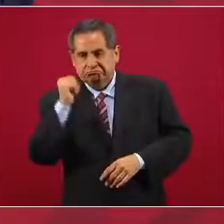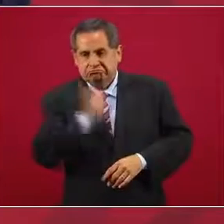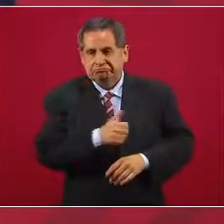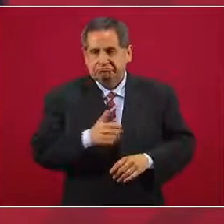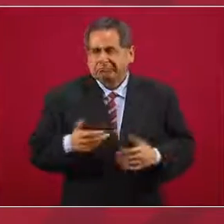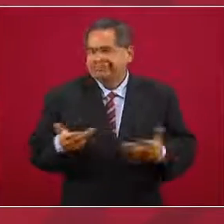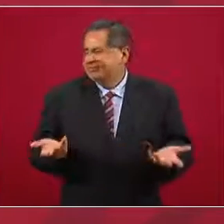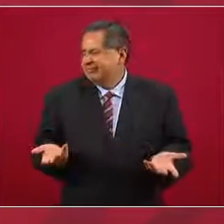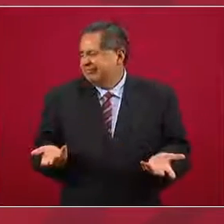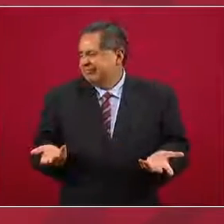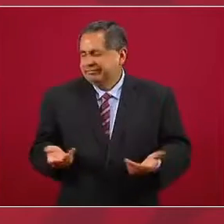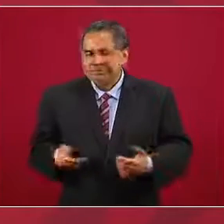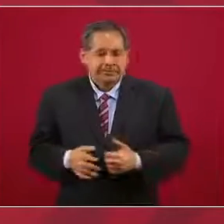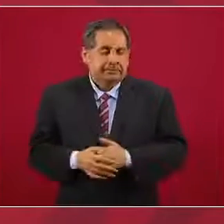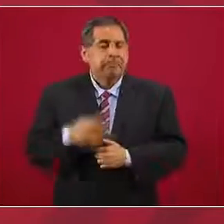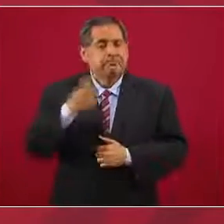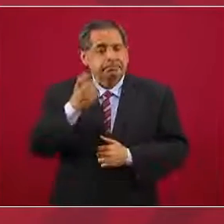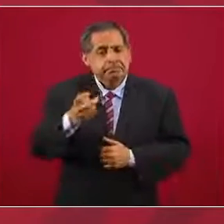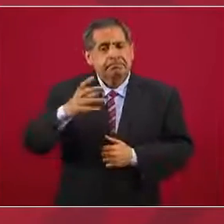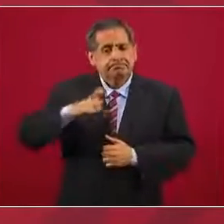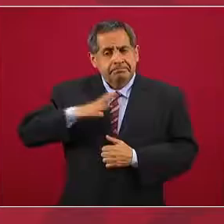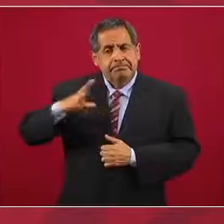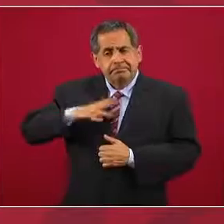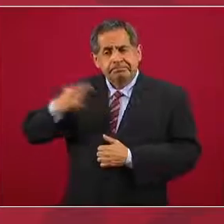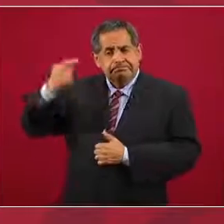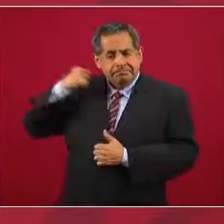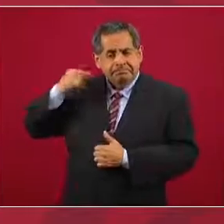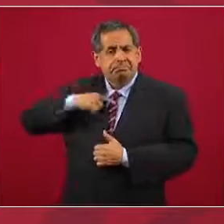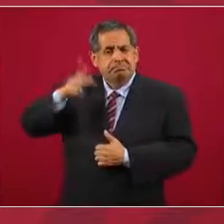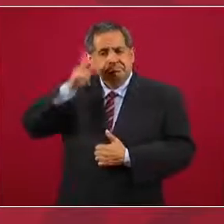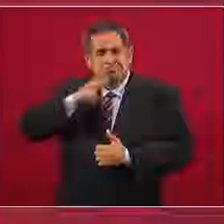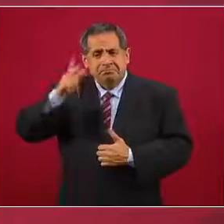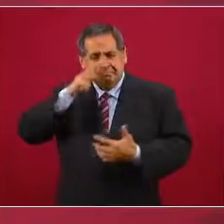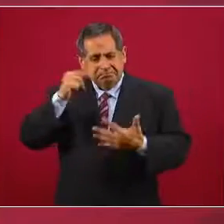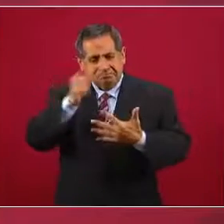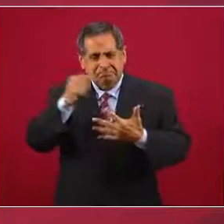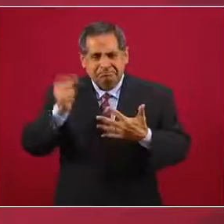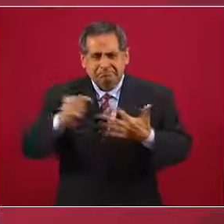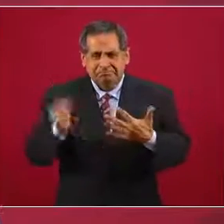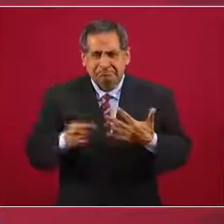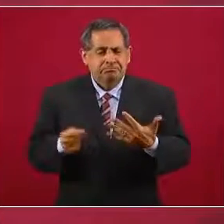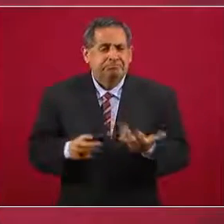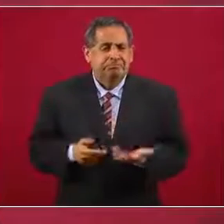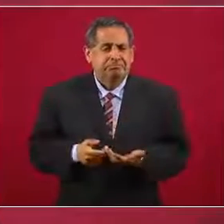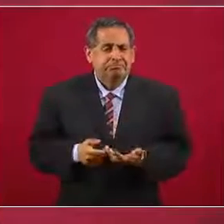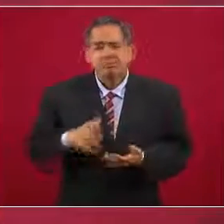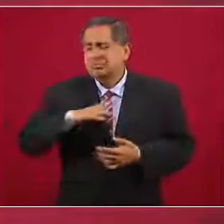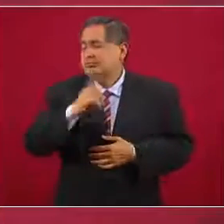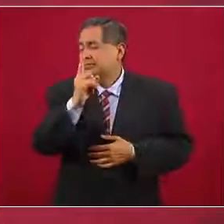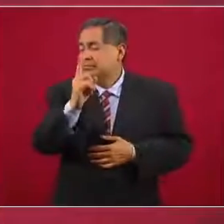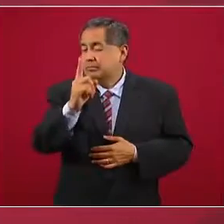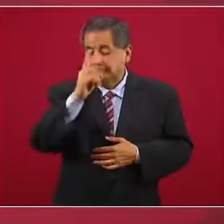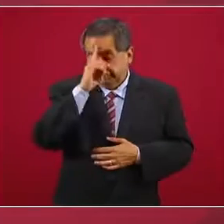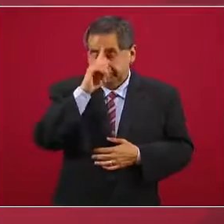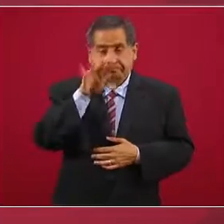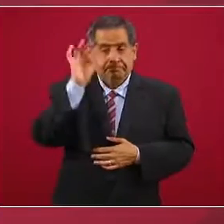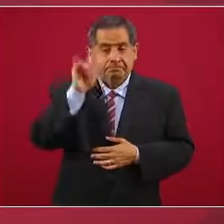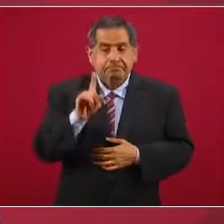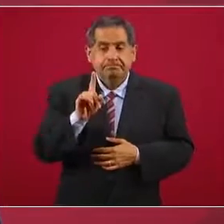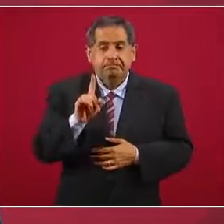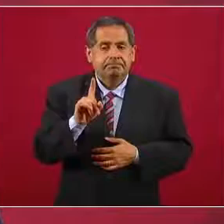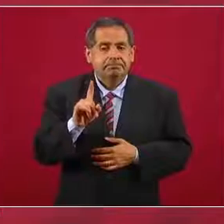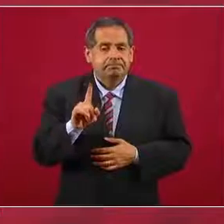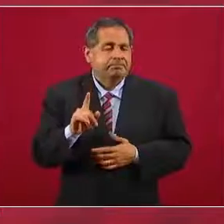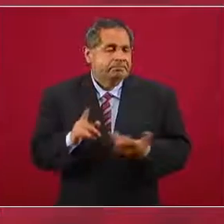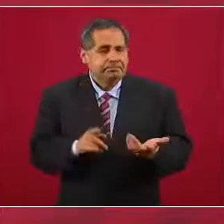Pero todo eso existe en las pruebas. Hay una prueba,